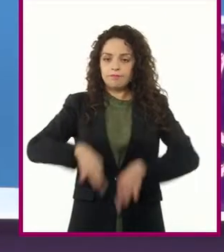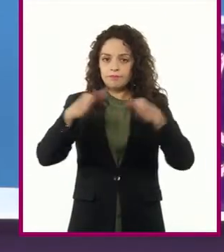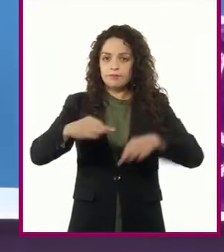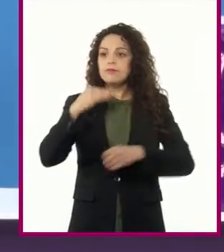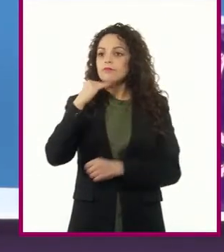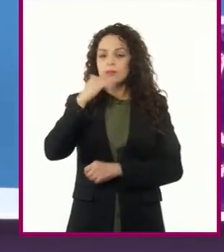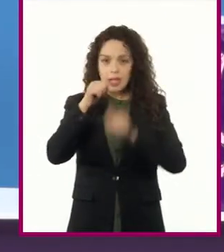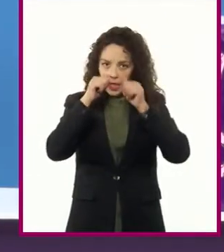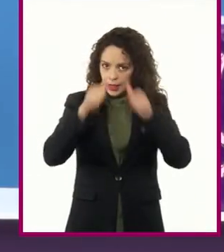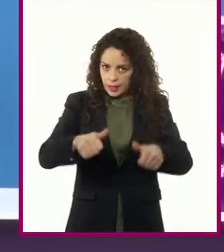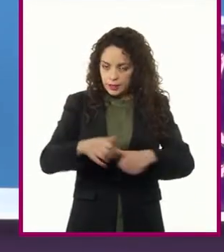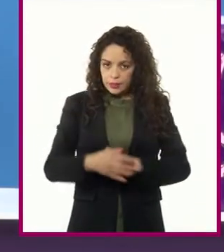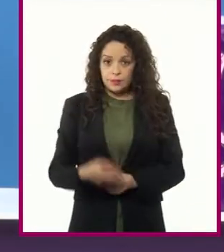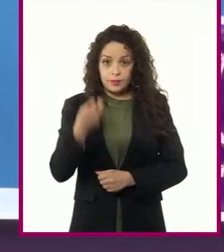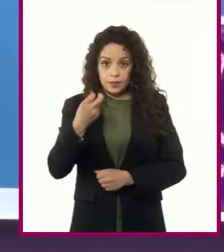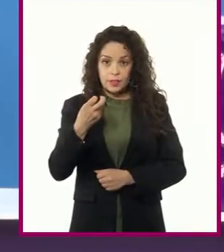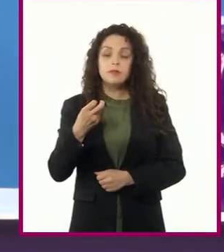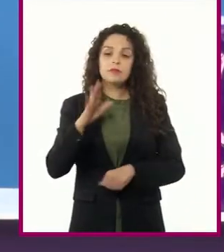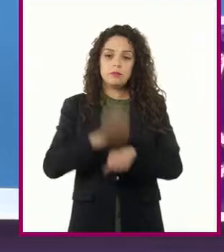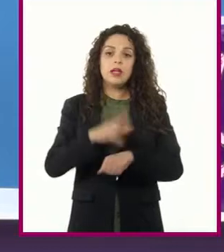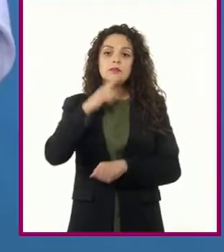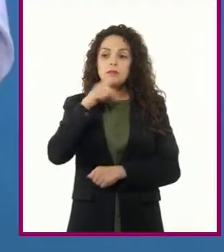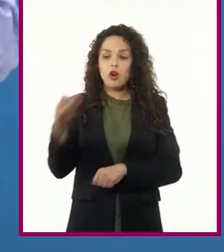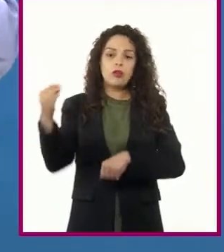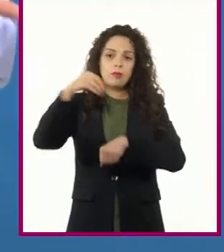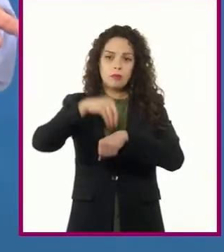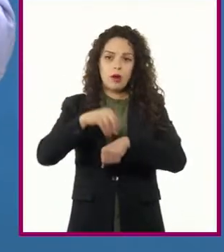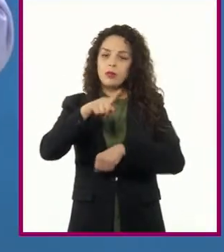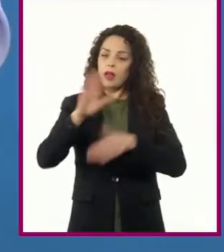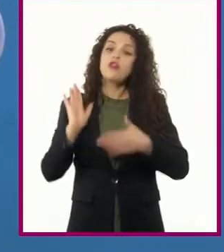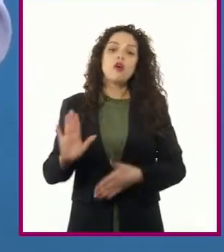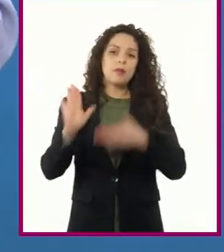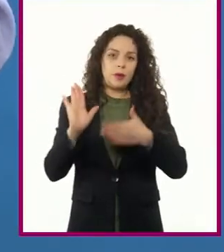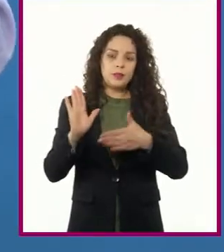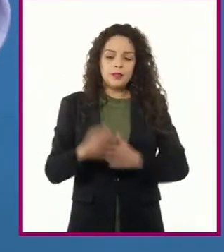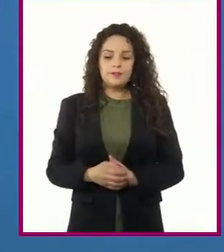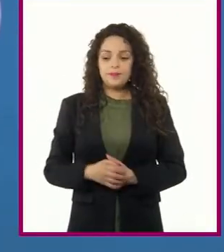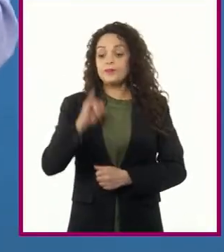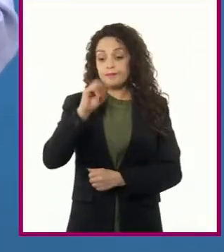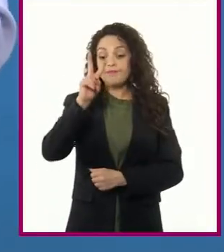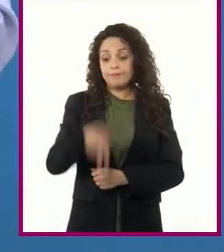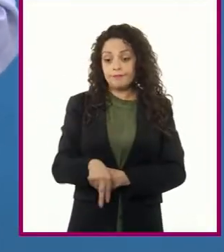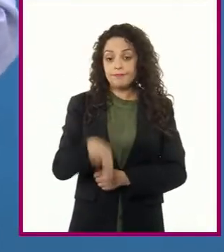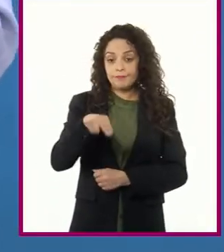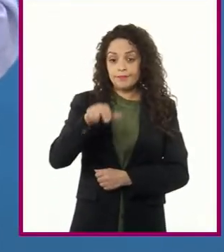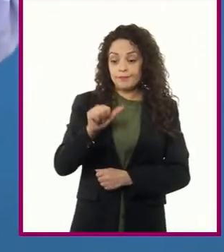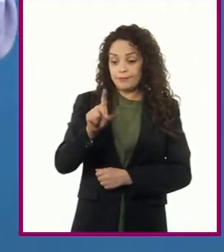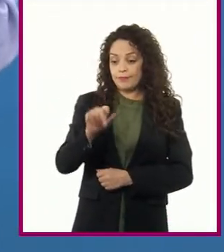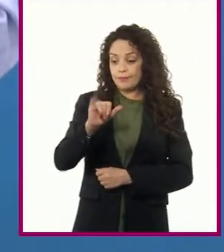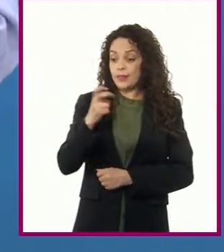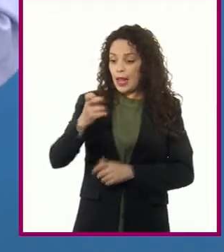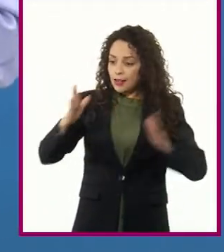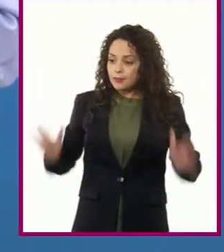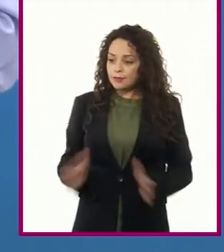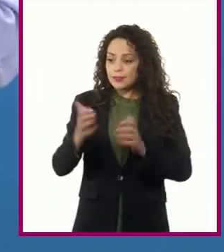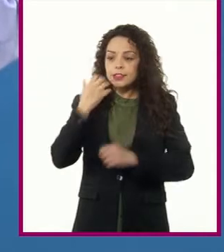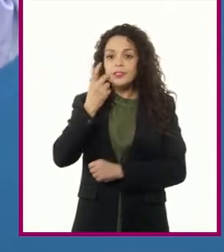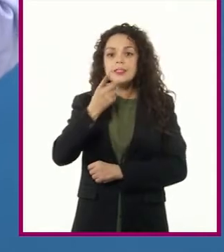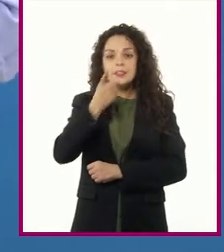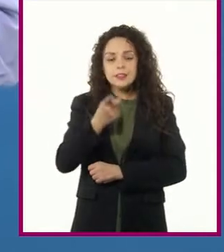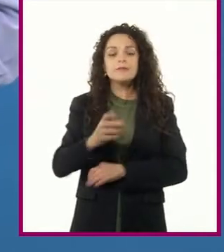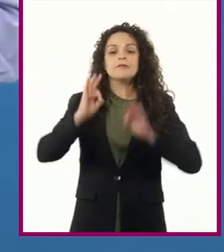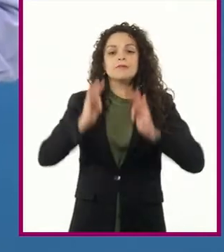Con esto se comprometían a mejorar su conducta. Exacto, Nadia. Esas son acciones que fomentan una convivencia